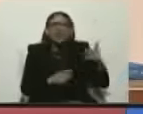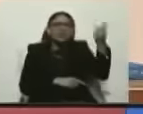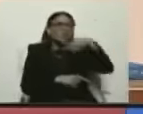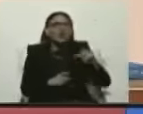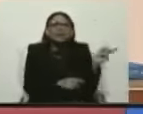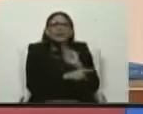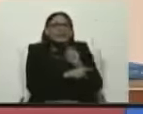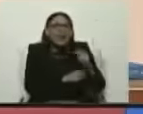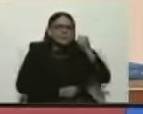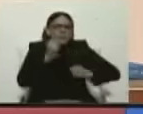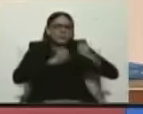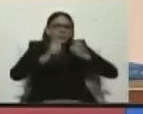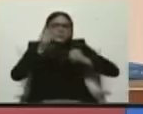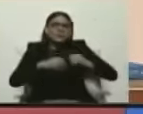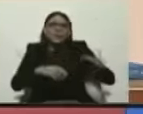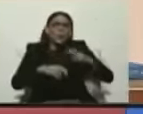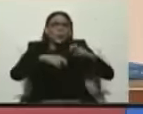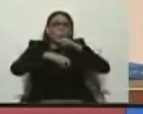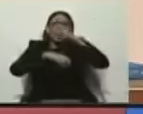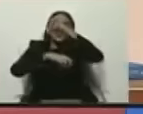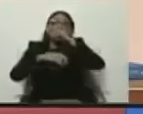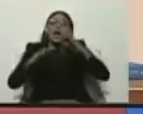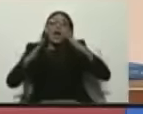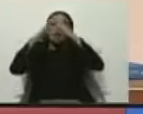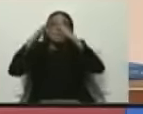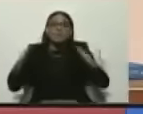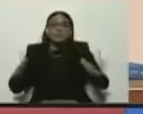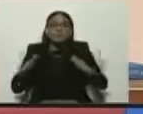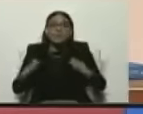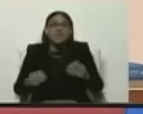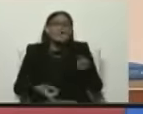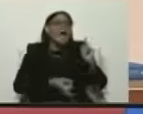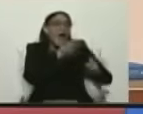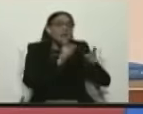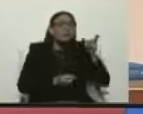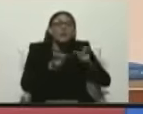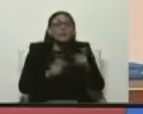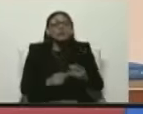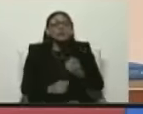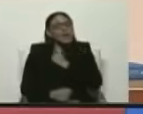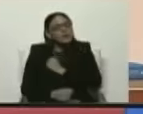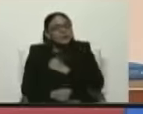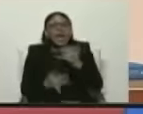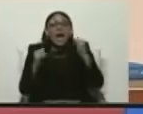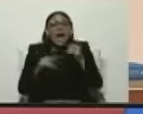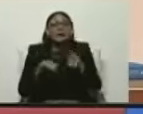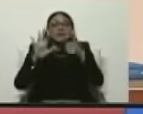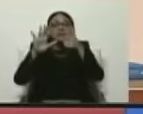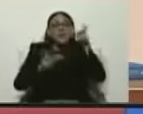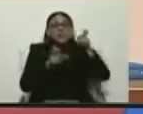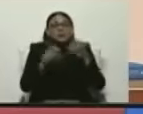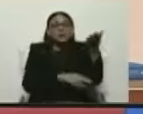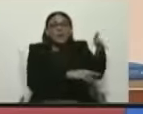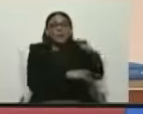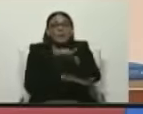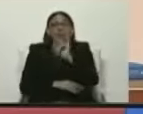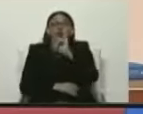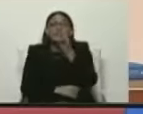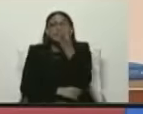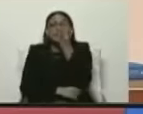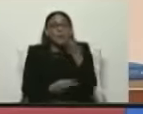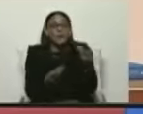montaña. Hubo una gente que se quedó desafortunadamente y fueron arrastrados. Hay 6 fallecidos y